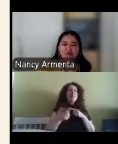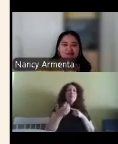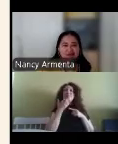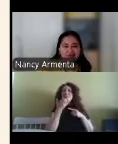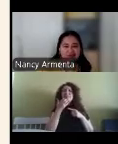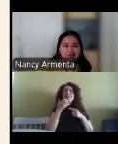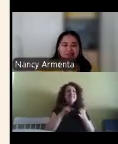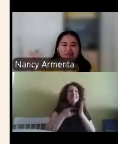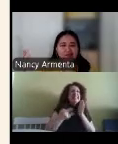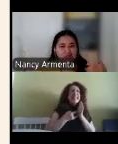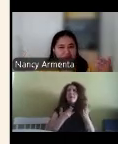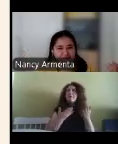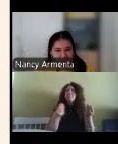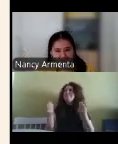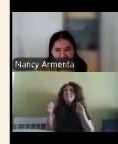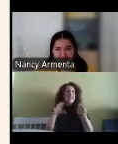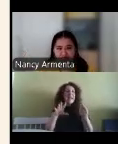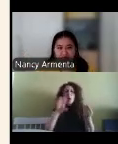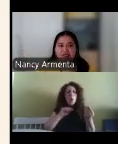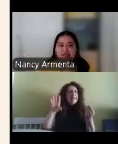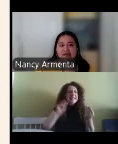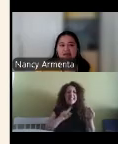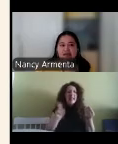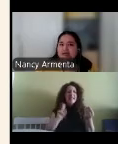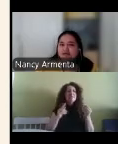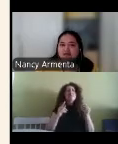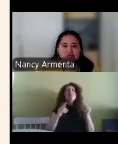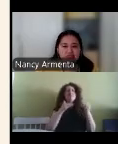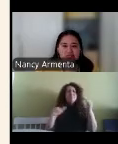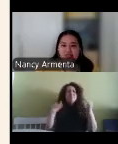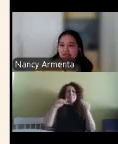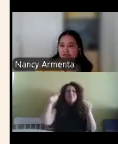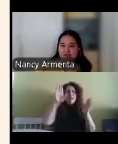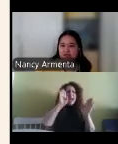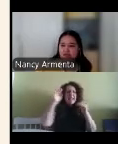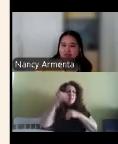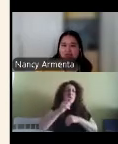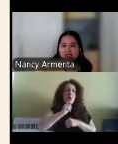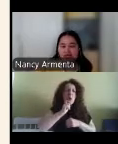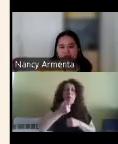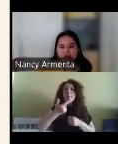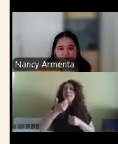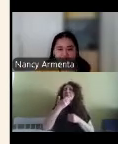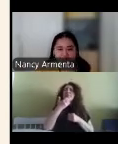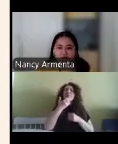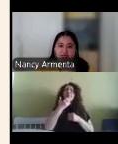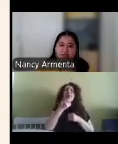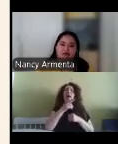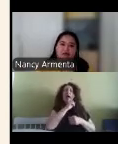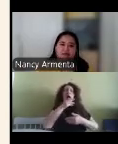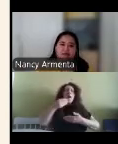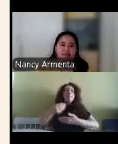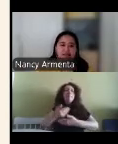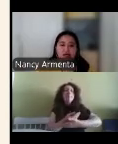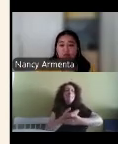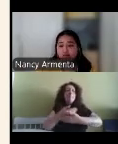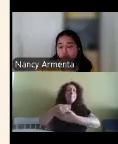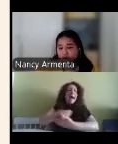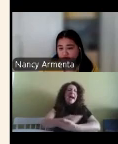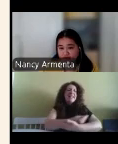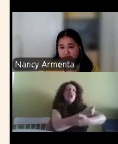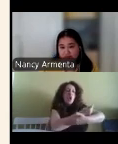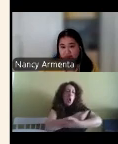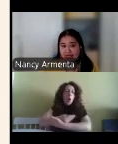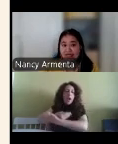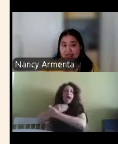sistema, cómo entender los distintos niveles de atención, qué funciones tiene la matrona, cuándo es con el médico de cabecera, cuándo